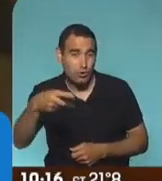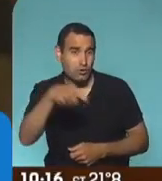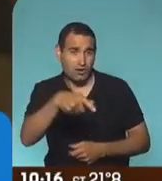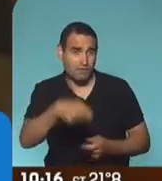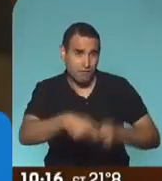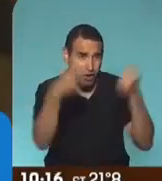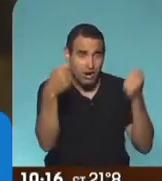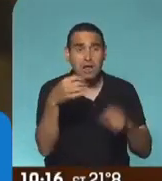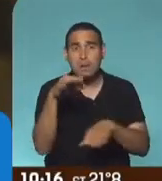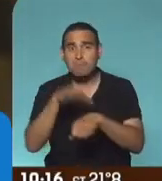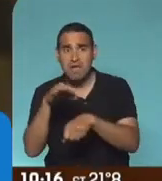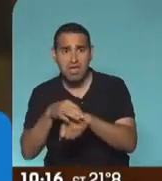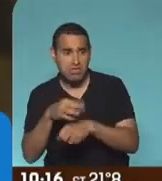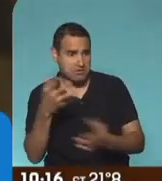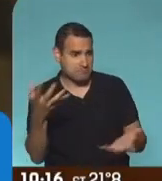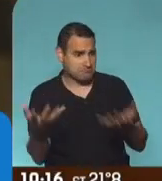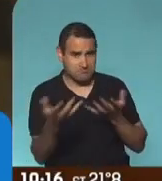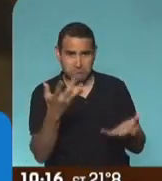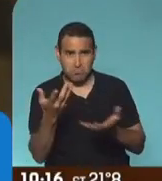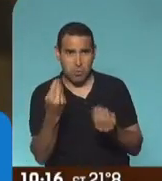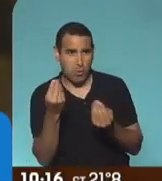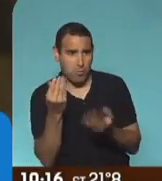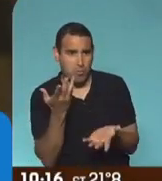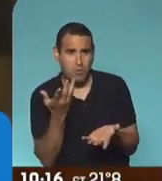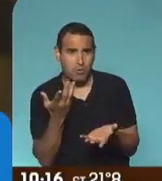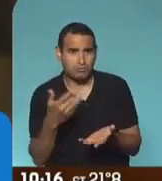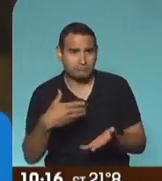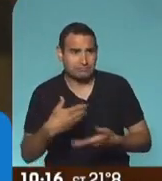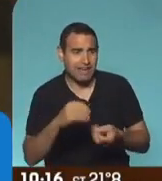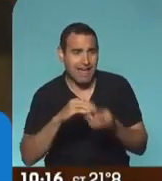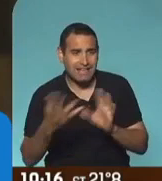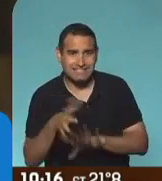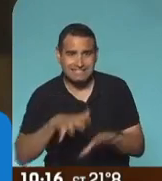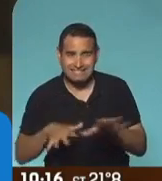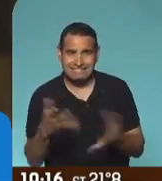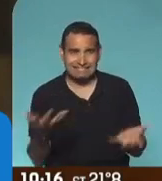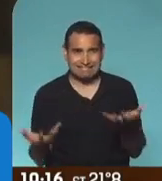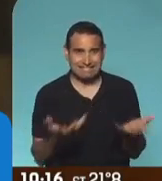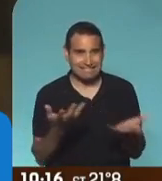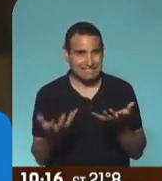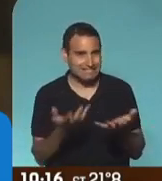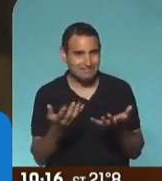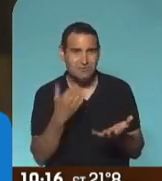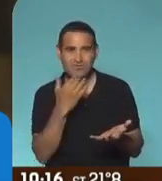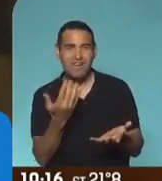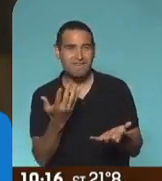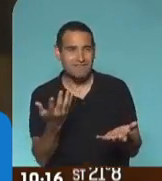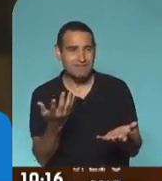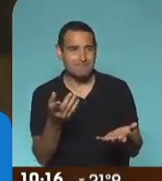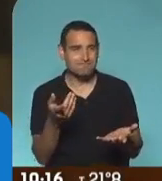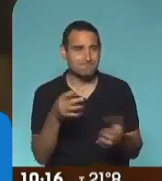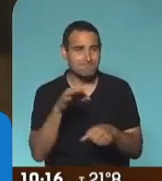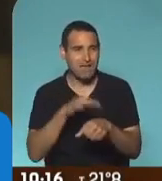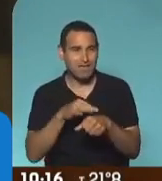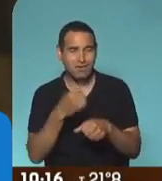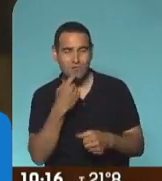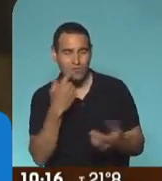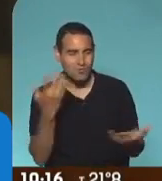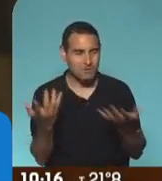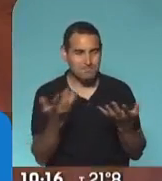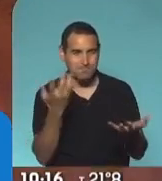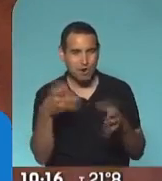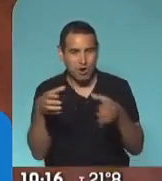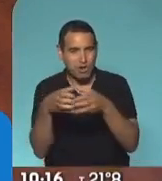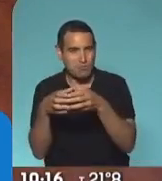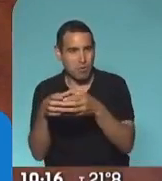médicos no tenían el amparo ni siquiera este protocolo de qué procedimiento seguir y cómo también proteger a todo el equipo